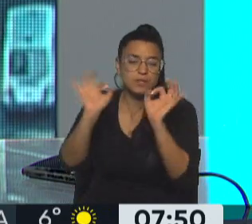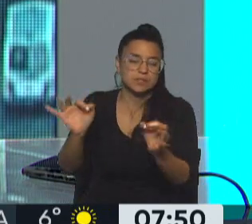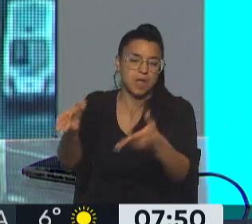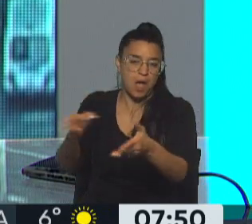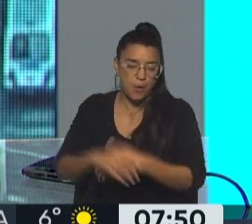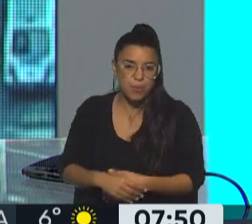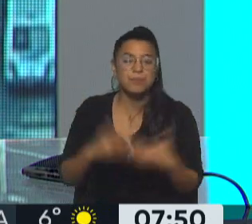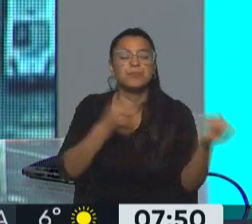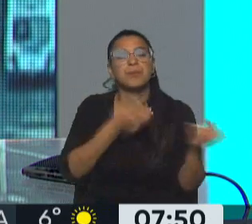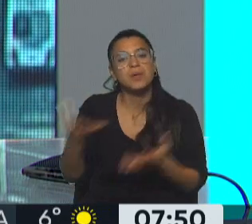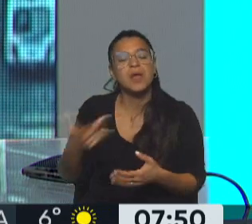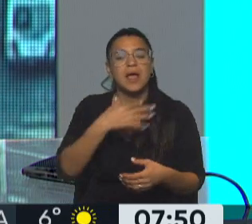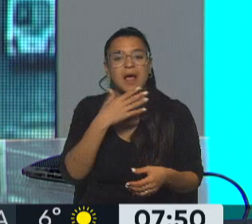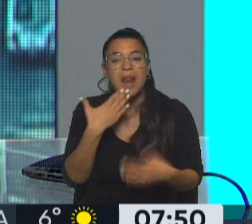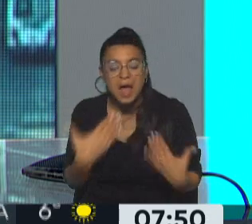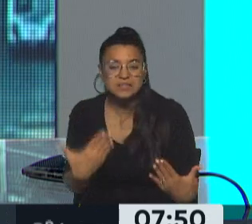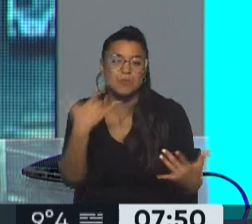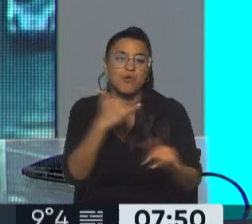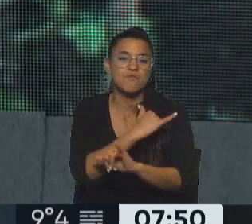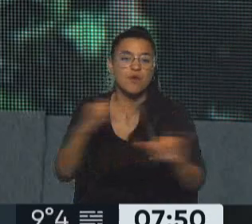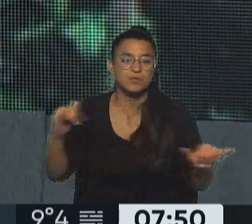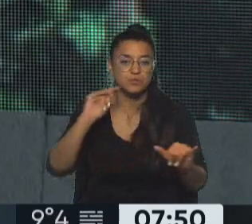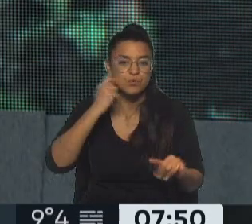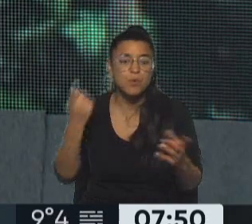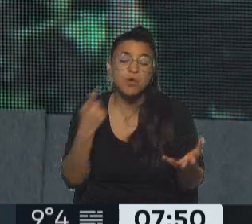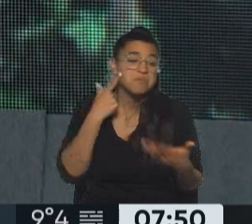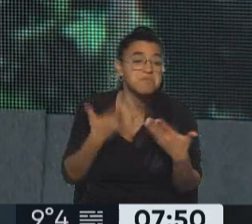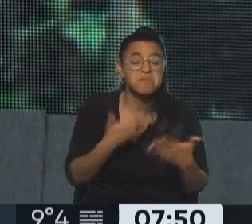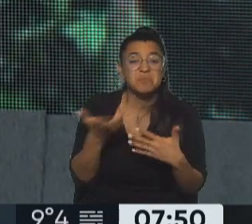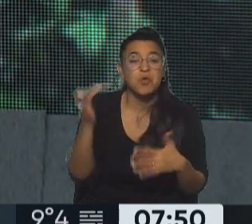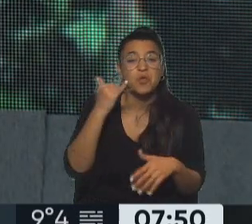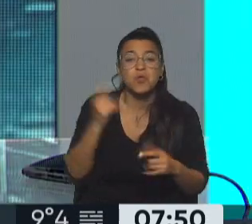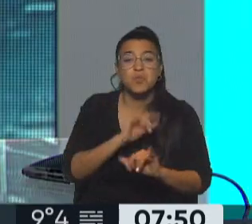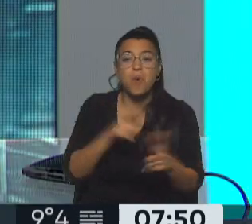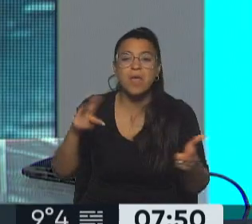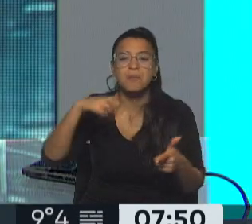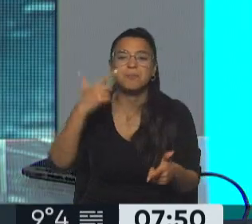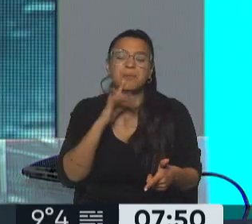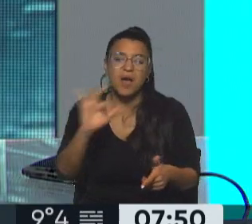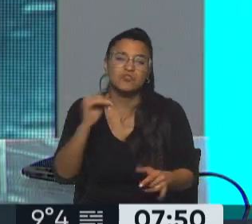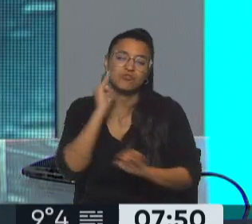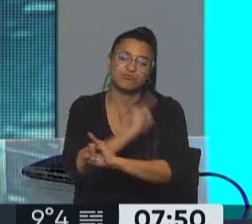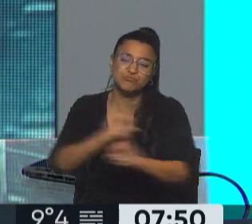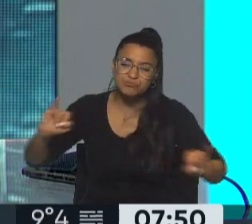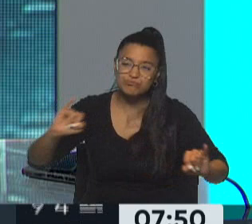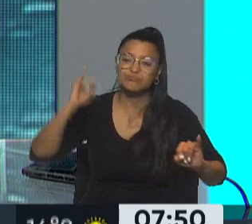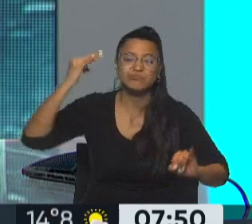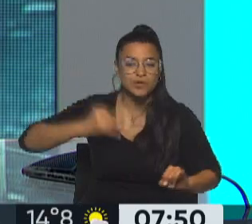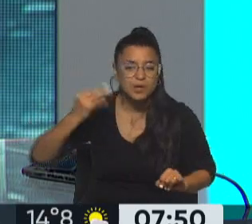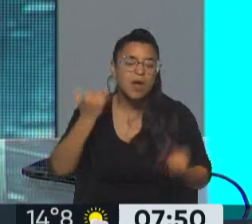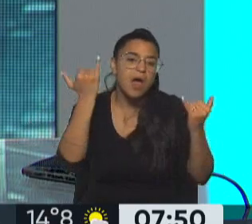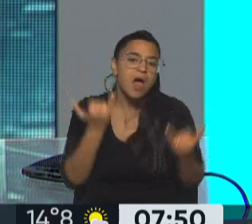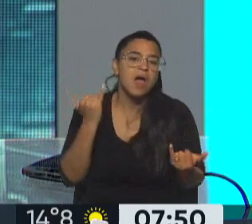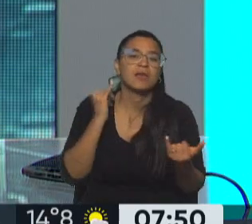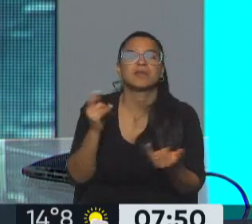Bienvenido sea Gracias por estas perlitas esta información perlitas que habitualmente no encontramos en los grandes medios patos nos trae esta información de los